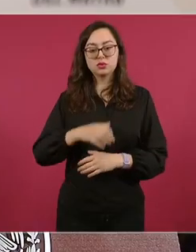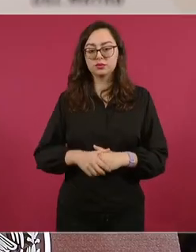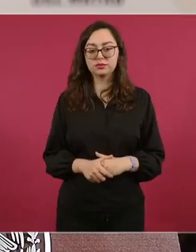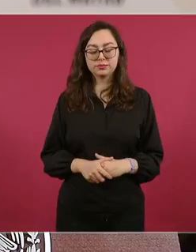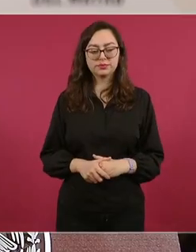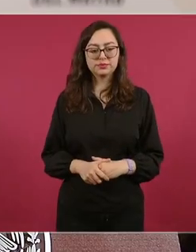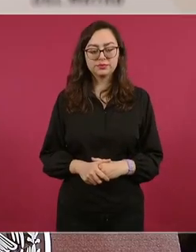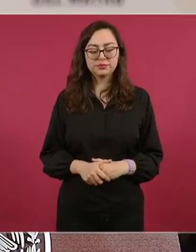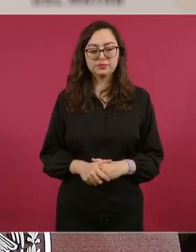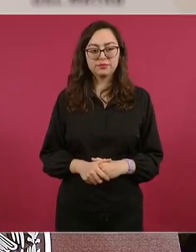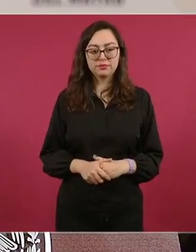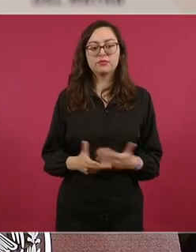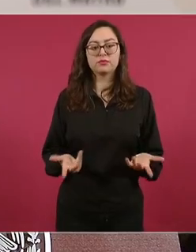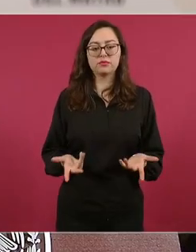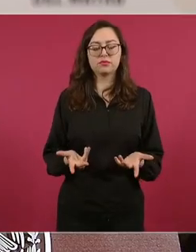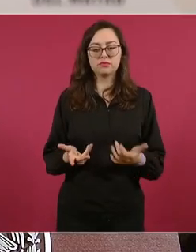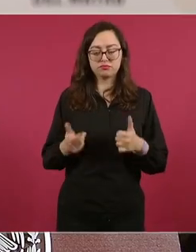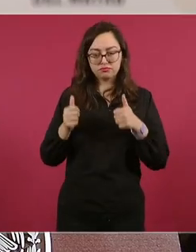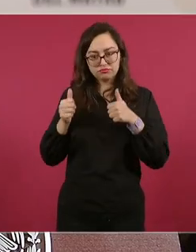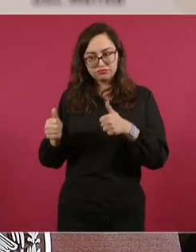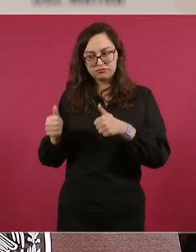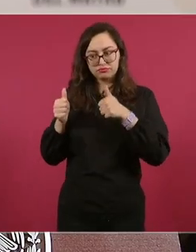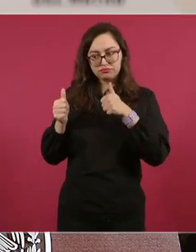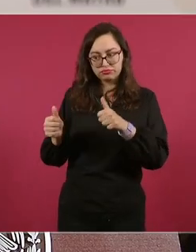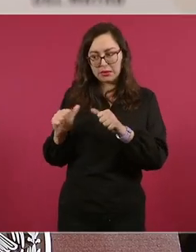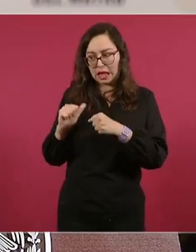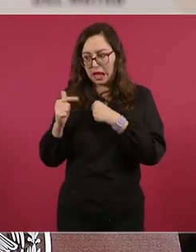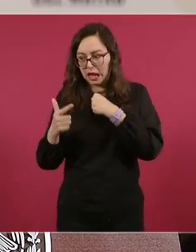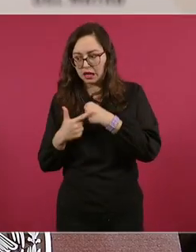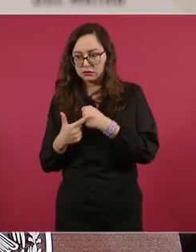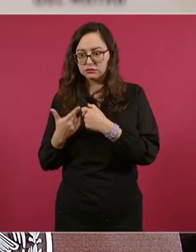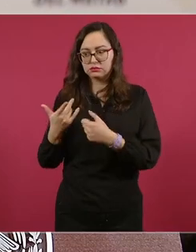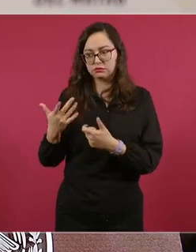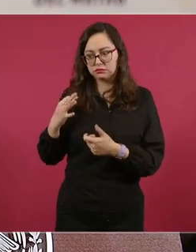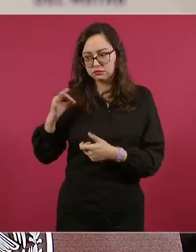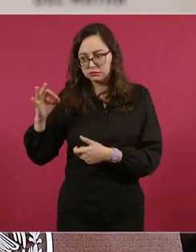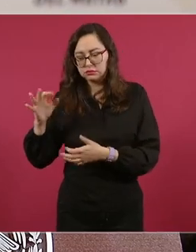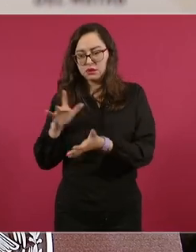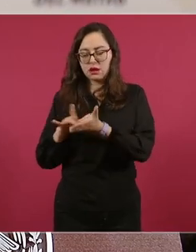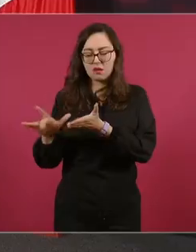y vamos a estar atentos, apoyando.